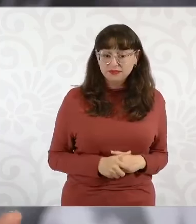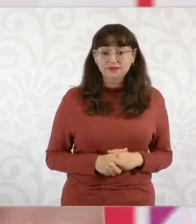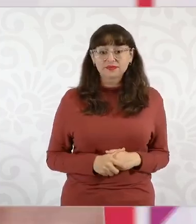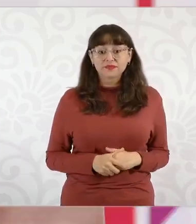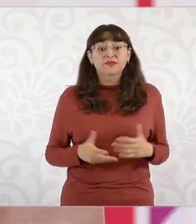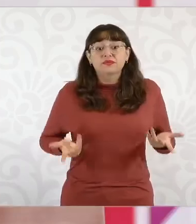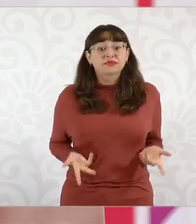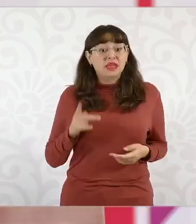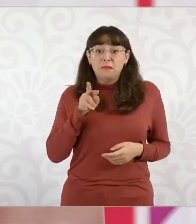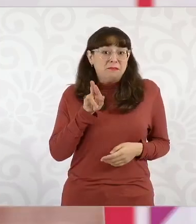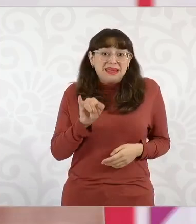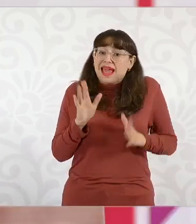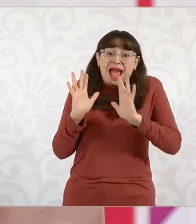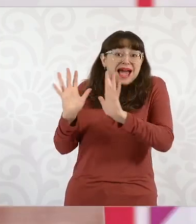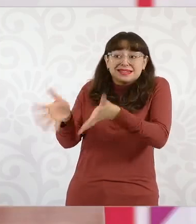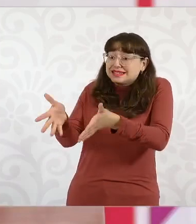Así, de ahí vienen ellos.